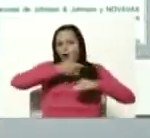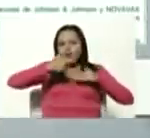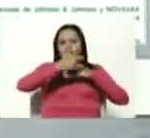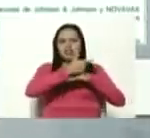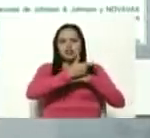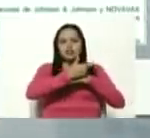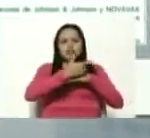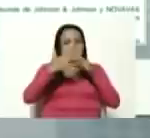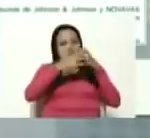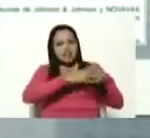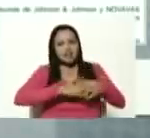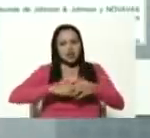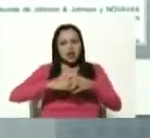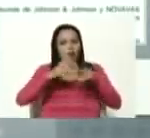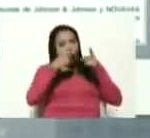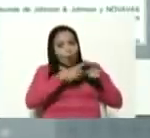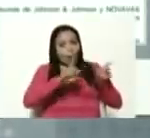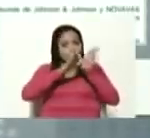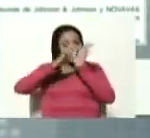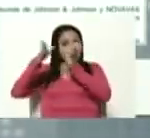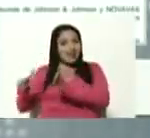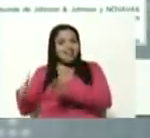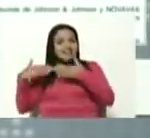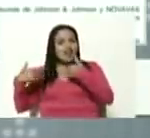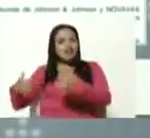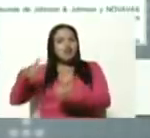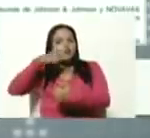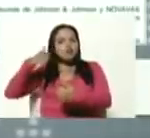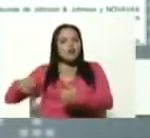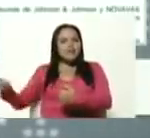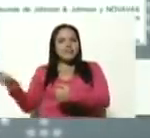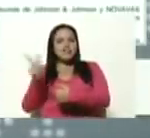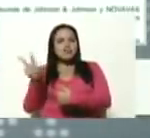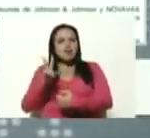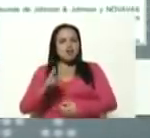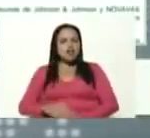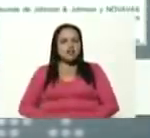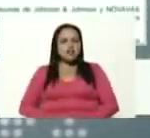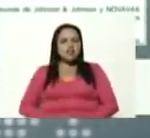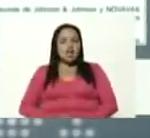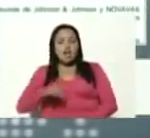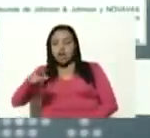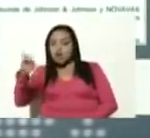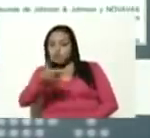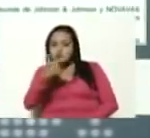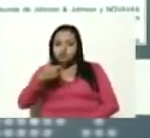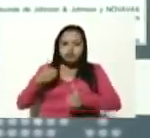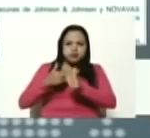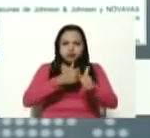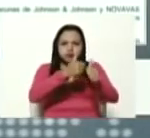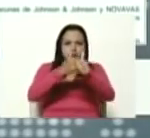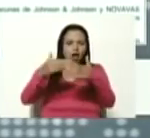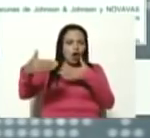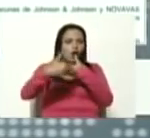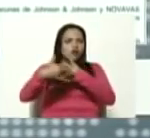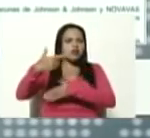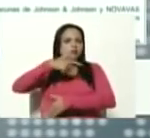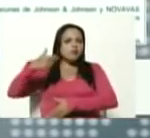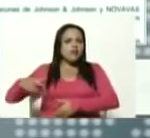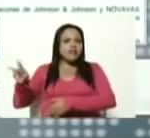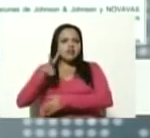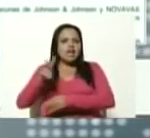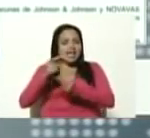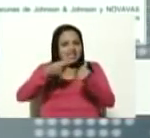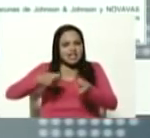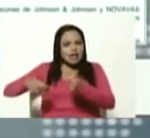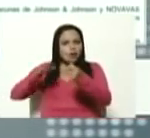Unidos. Y otra cosa es la salud del pueblo de Venezuela, que ellos persigan de manera criminal el dinero